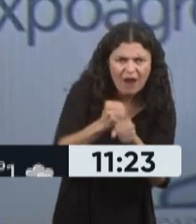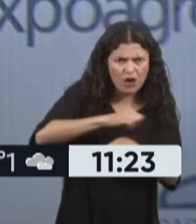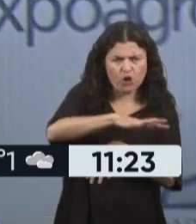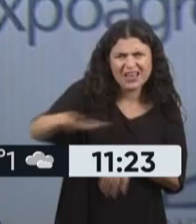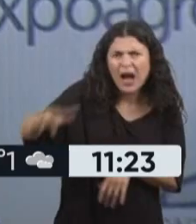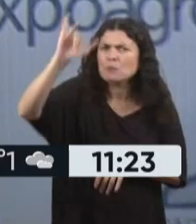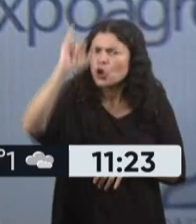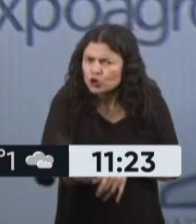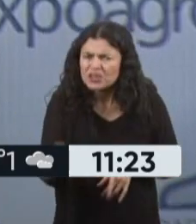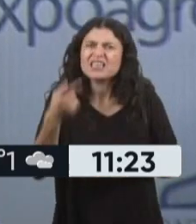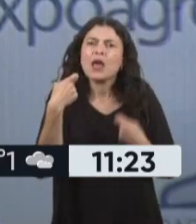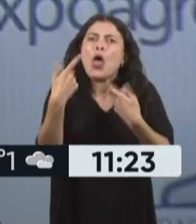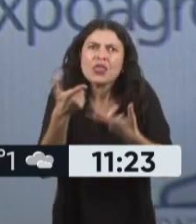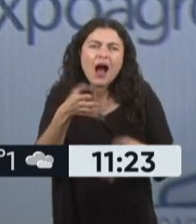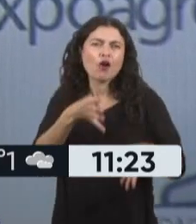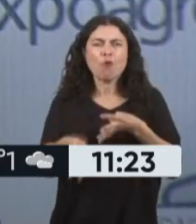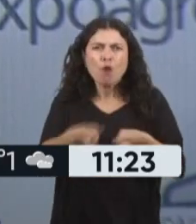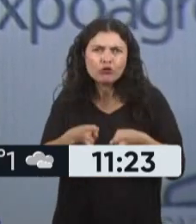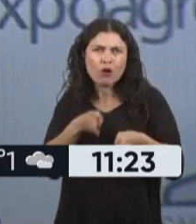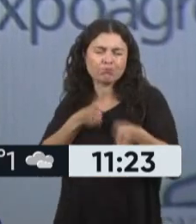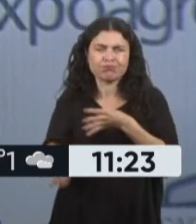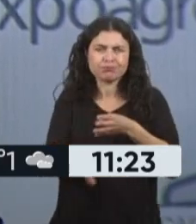les está dando un motor importantísimo